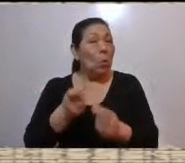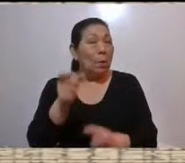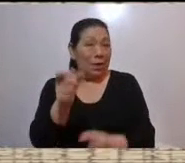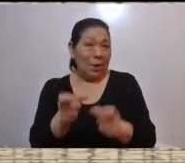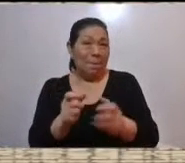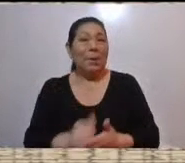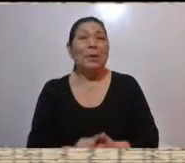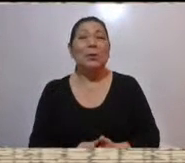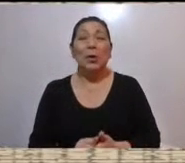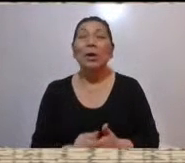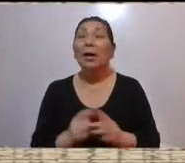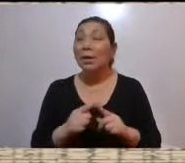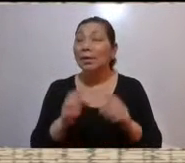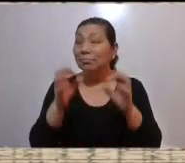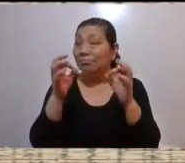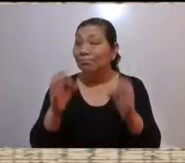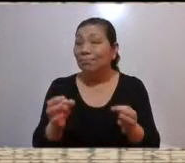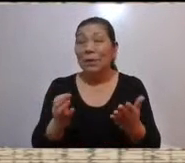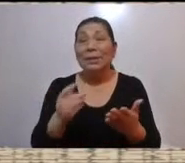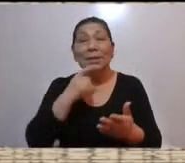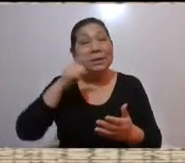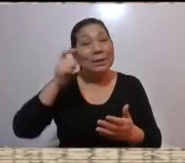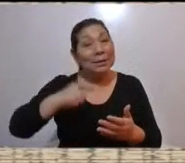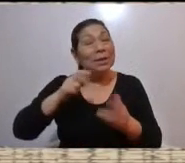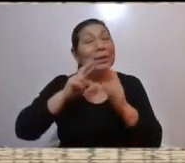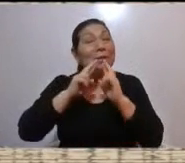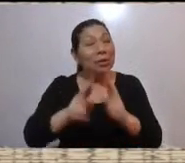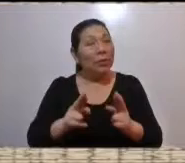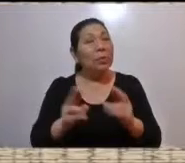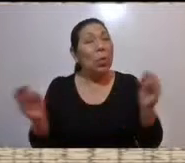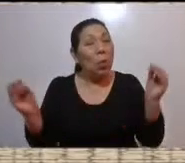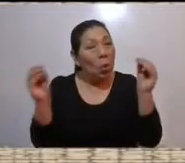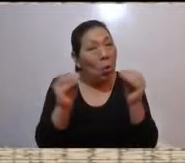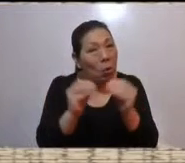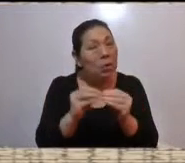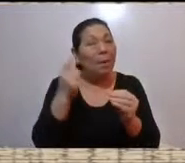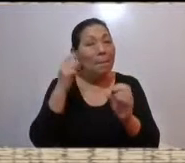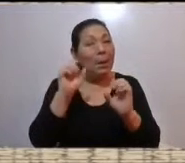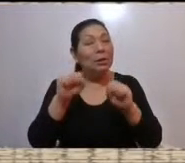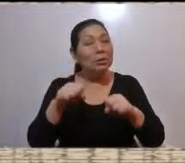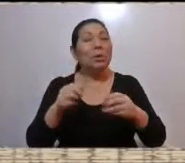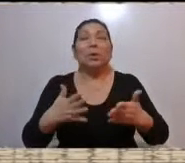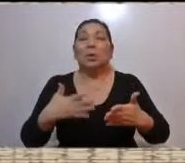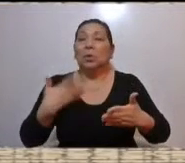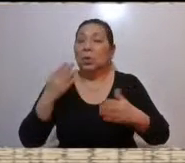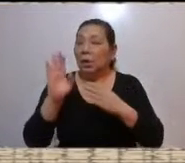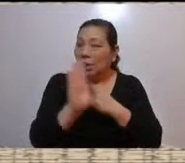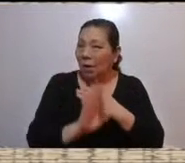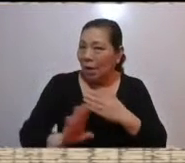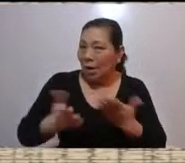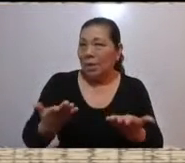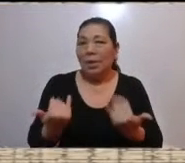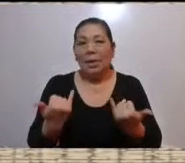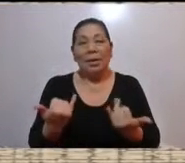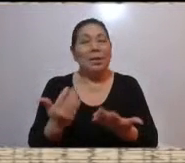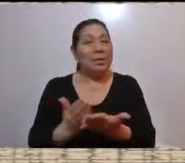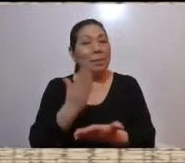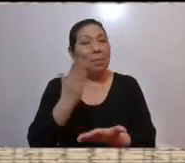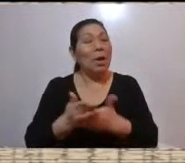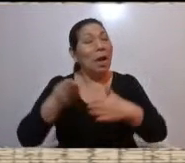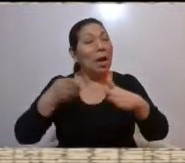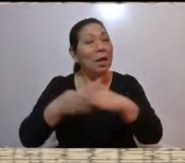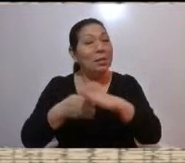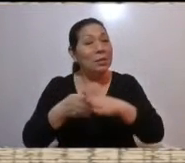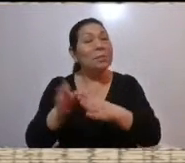afecta a un sinnúmero de personas y que definitivamente requiere de una respuesta conjunta para poder garantizar debidamente, en